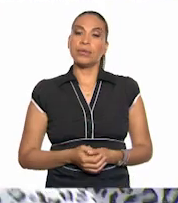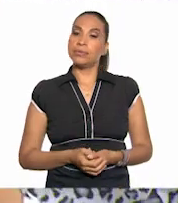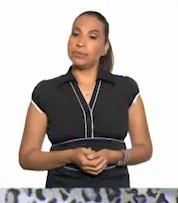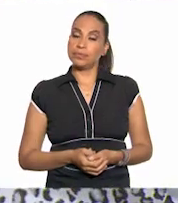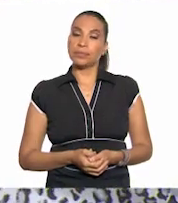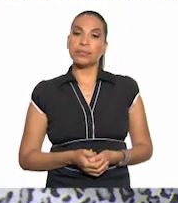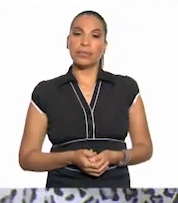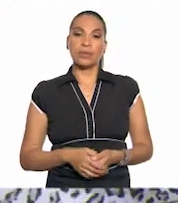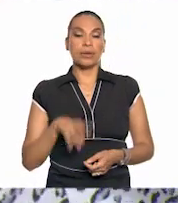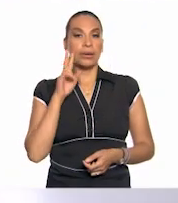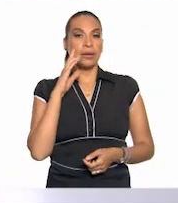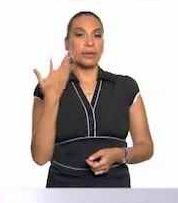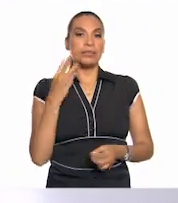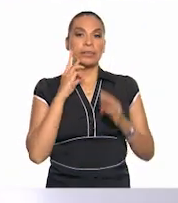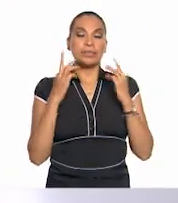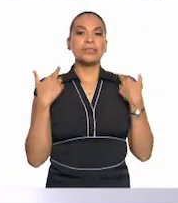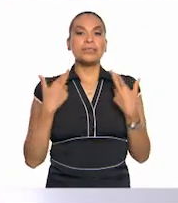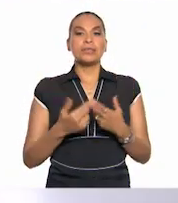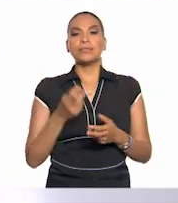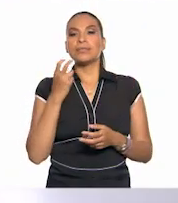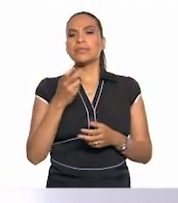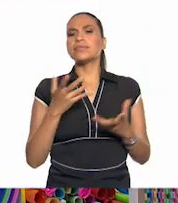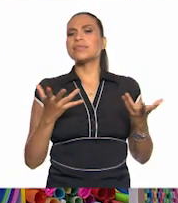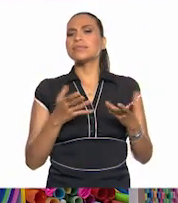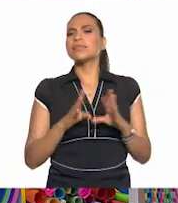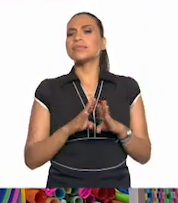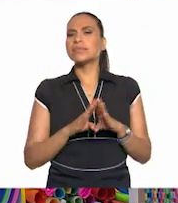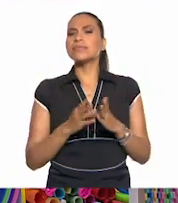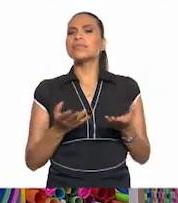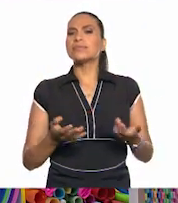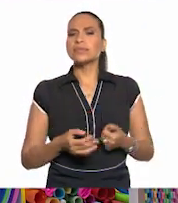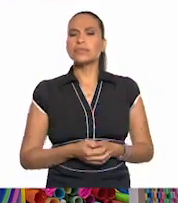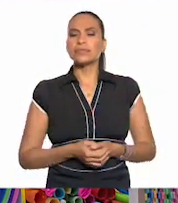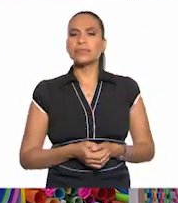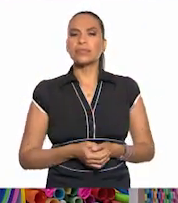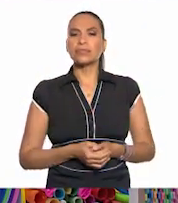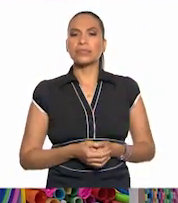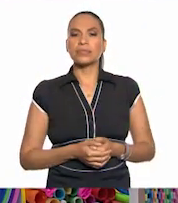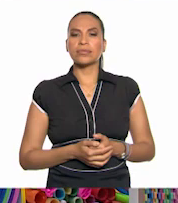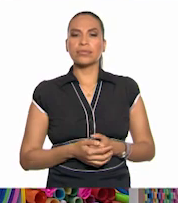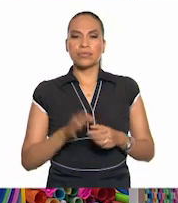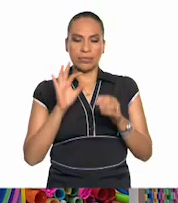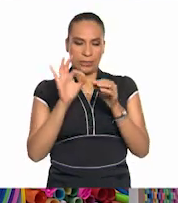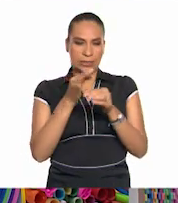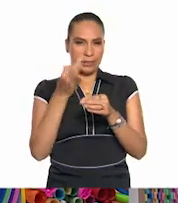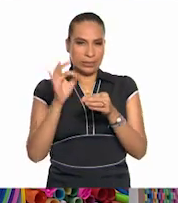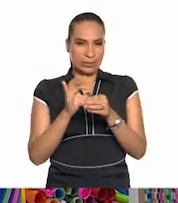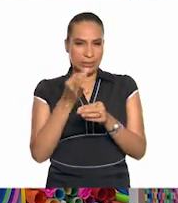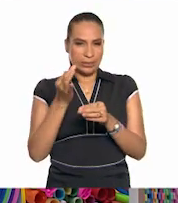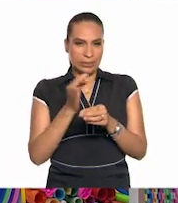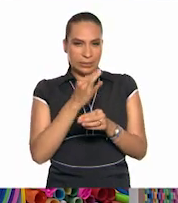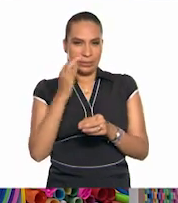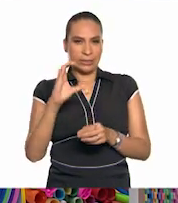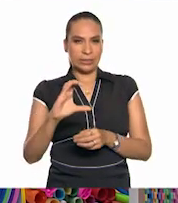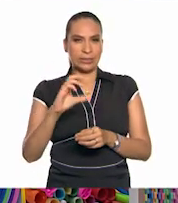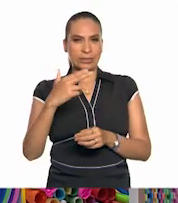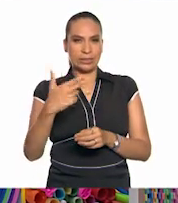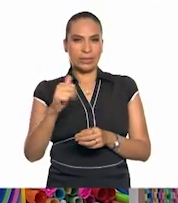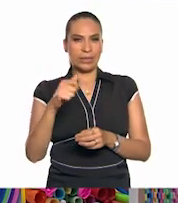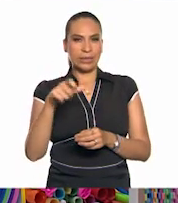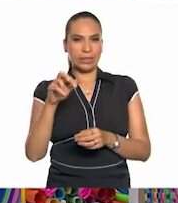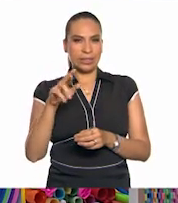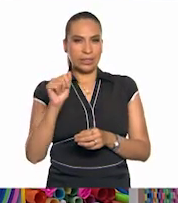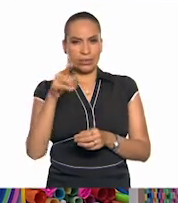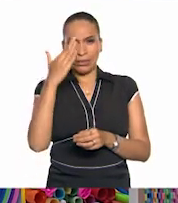¡Oh, maestra! Y eso está hecho como de chaquira. Así es. ¿Tú